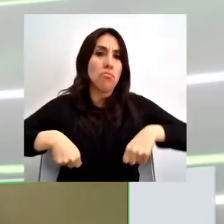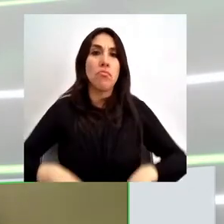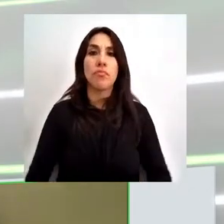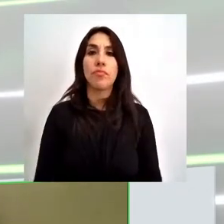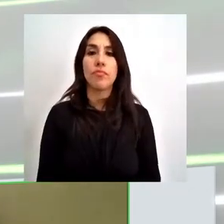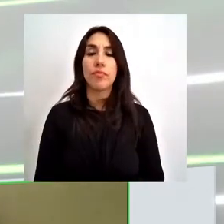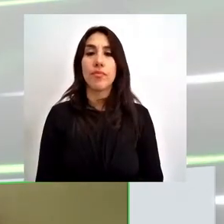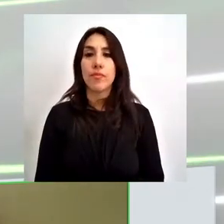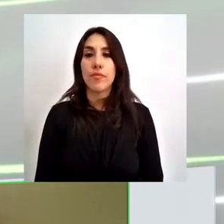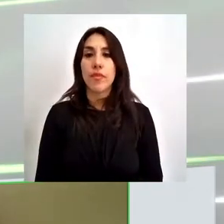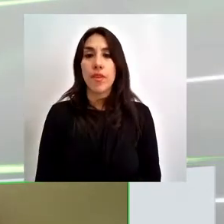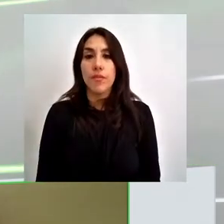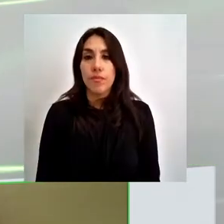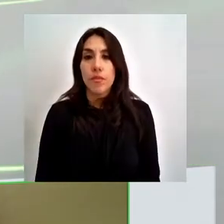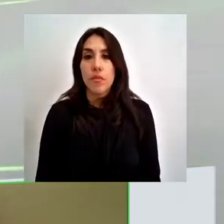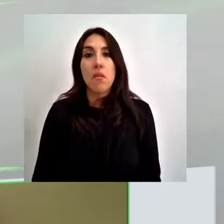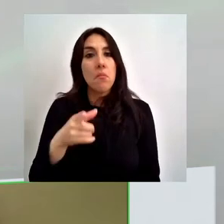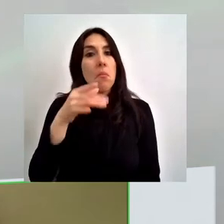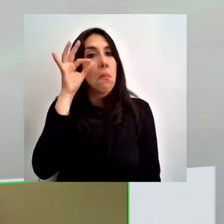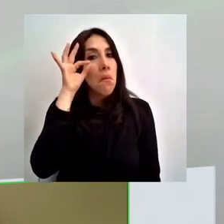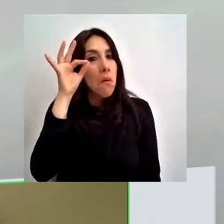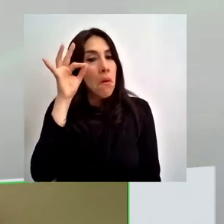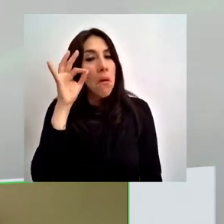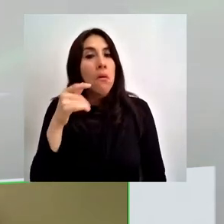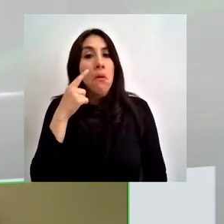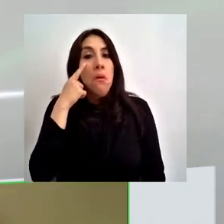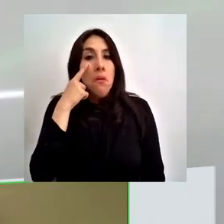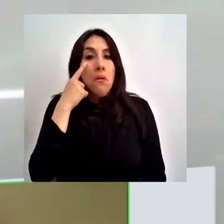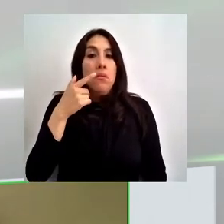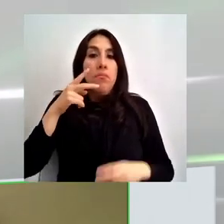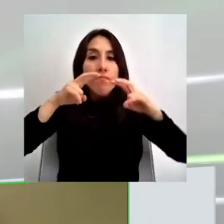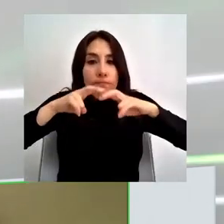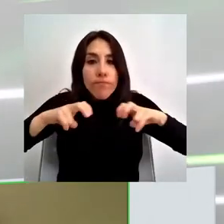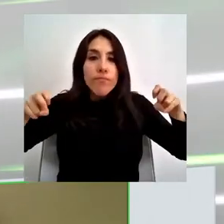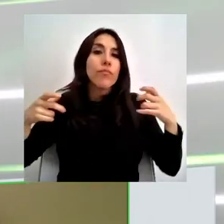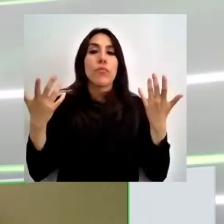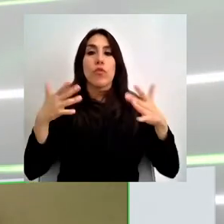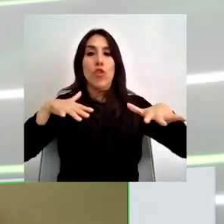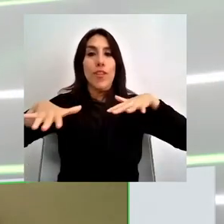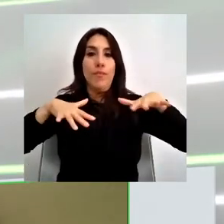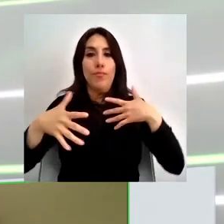perfecto analicemos y coordinamos con el instituto